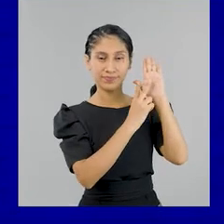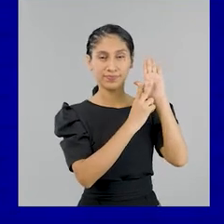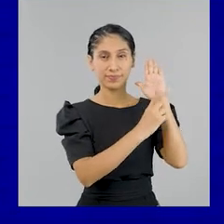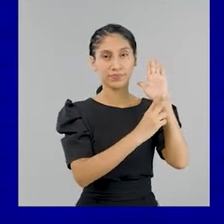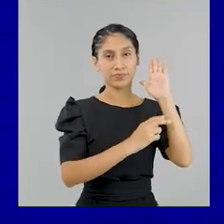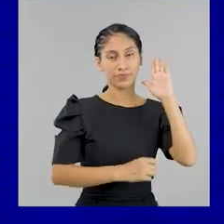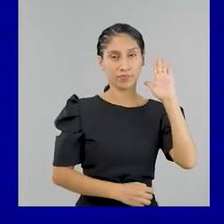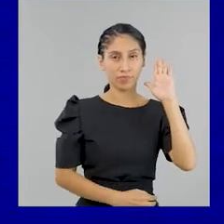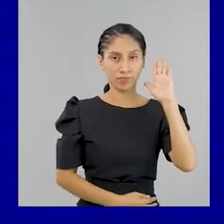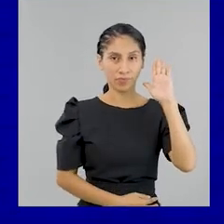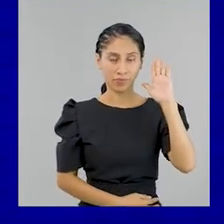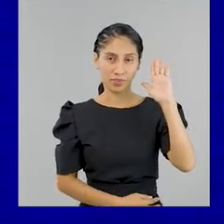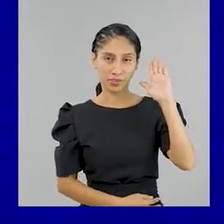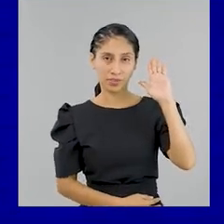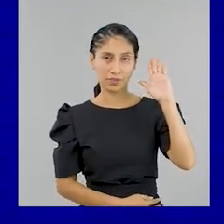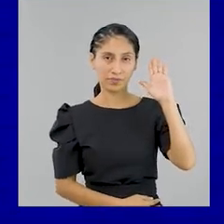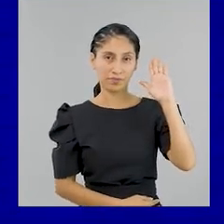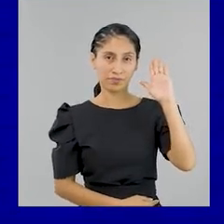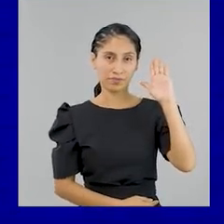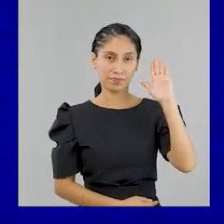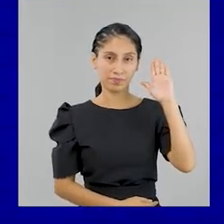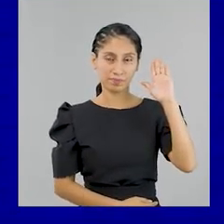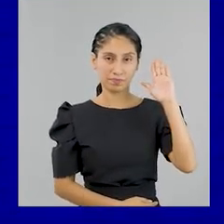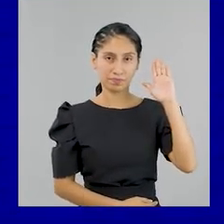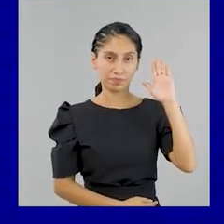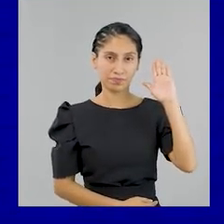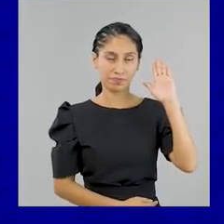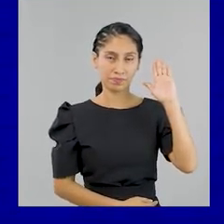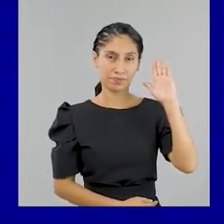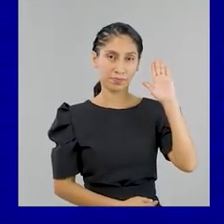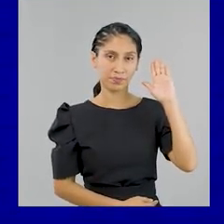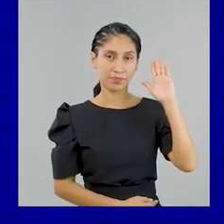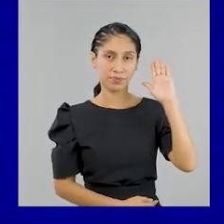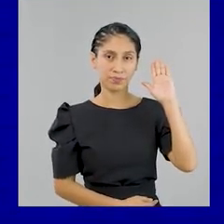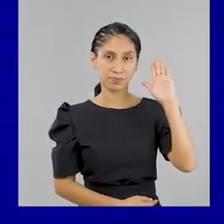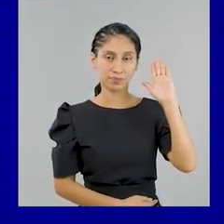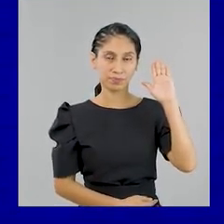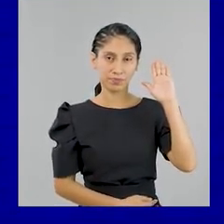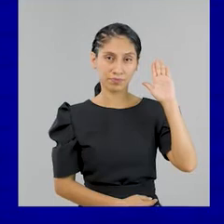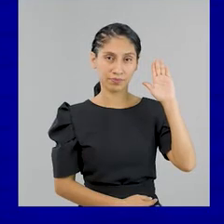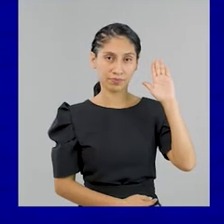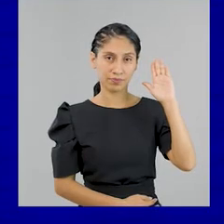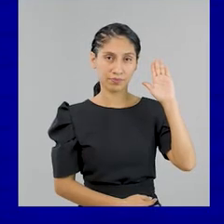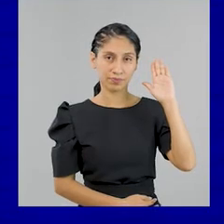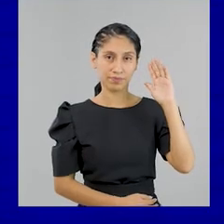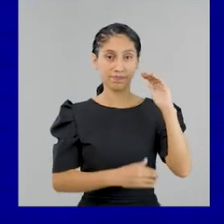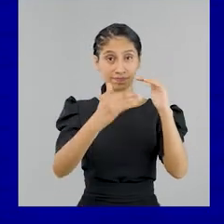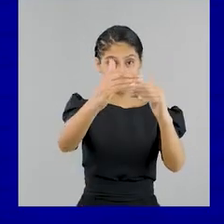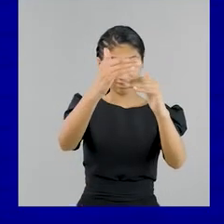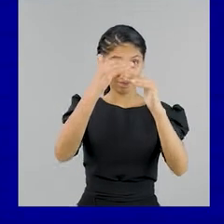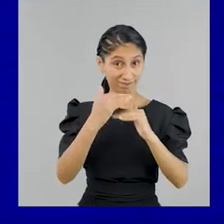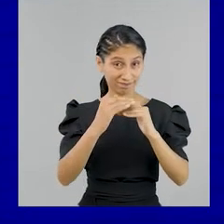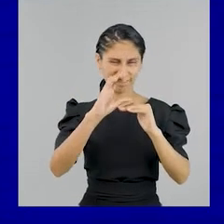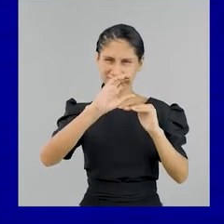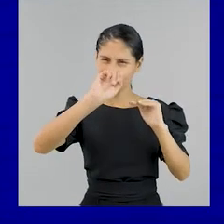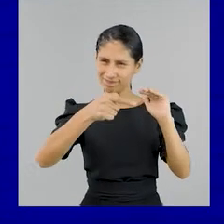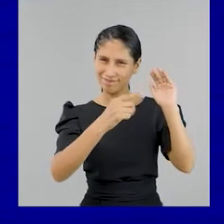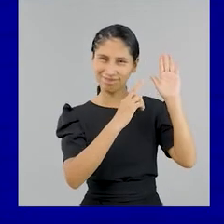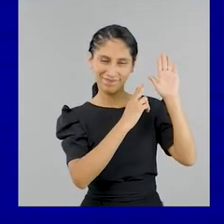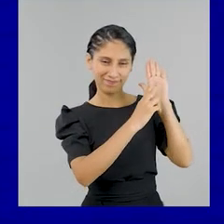las representaciones posteriores de Micaela Bastidas para la construcción de la imagen que tenemos hoy.